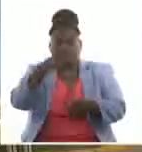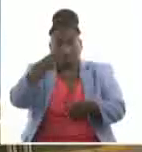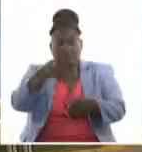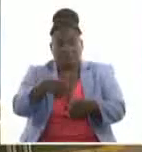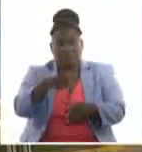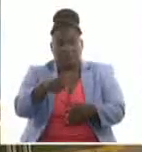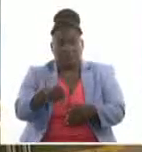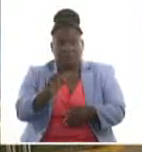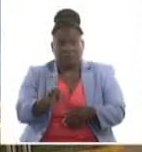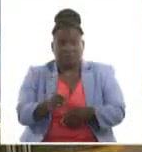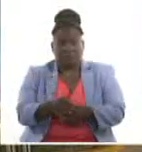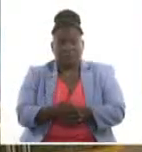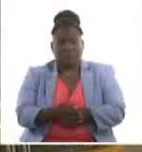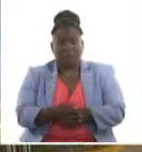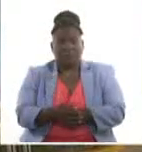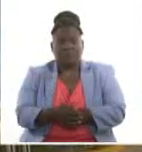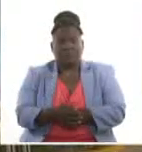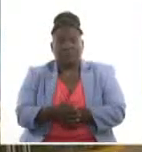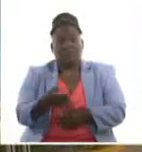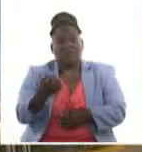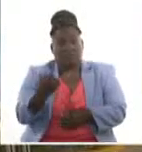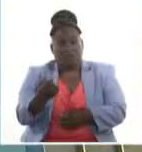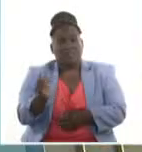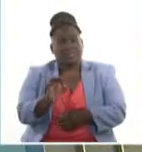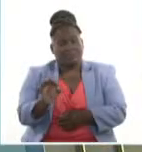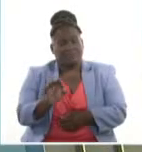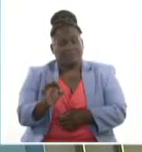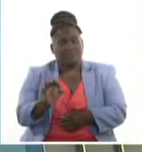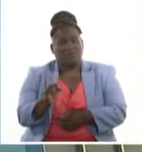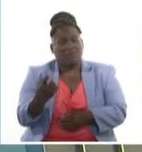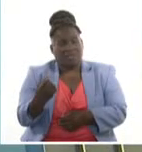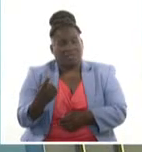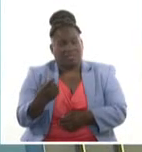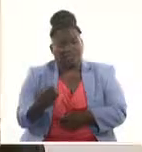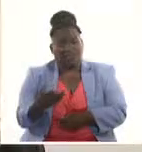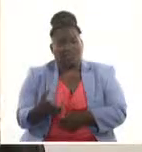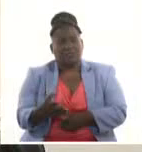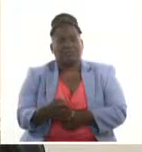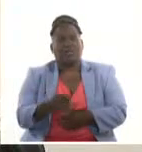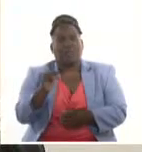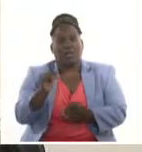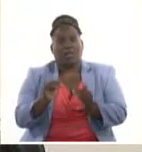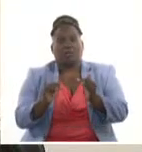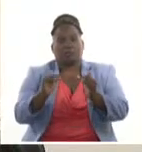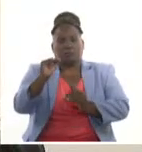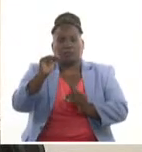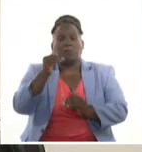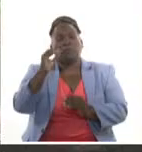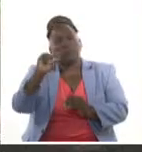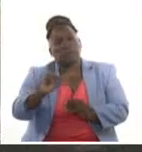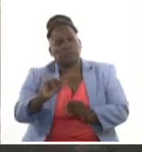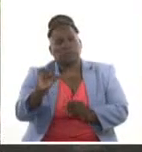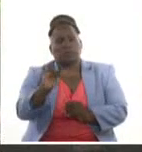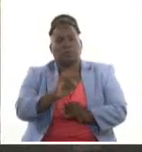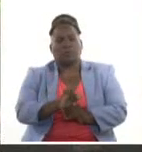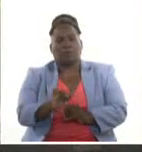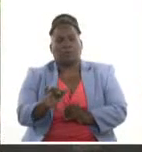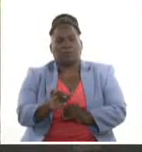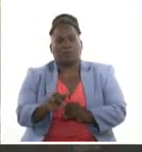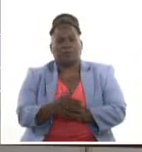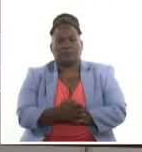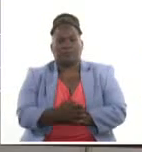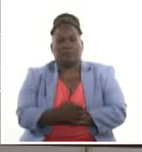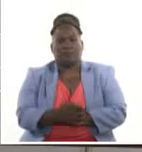que todavía hay una indisponibilidad por combustible importante, la tendencia ha sido a la mejoría y eso ha hecho que, independientemente de